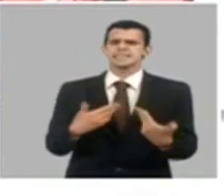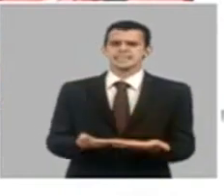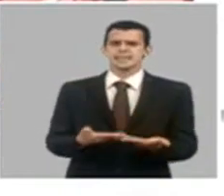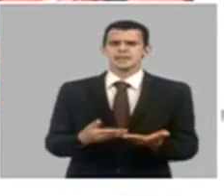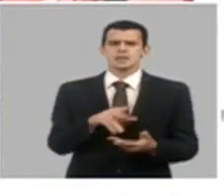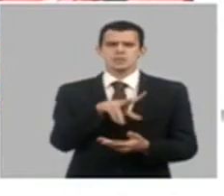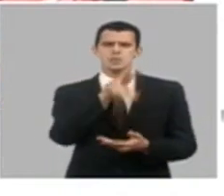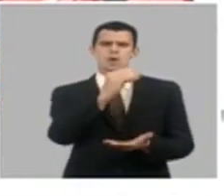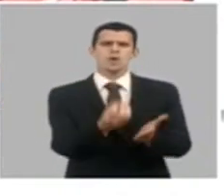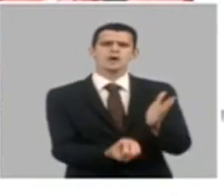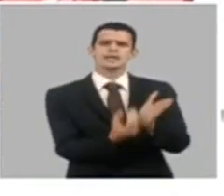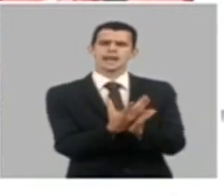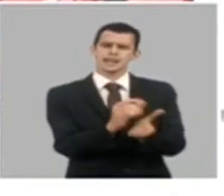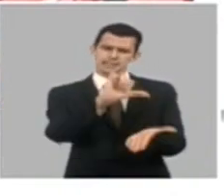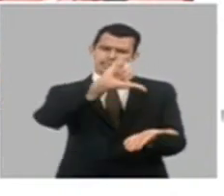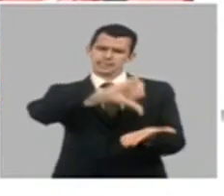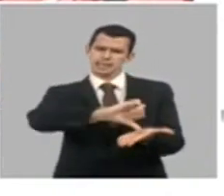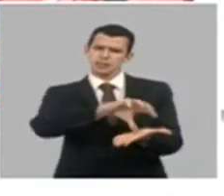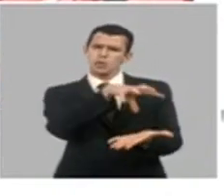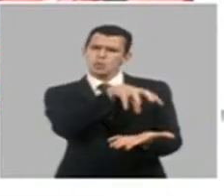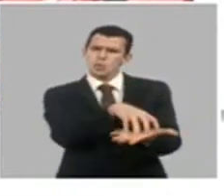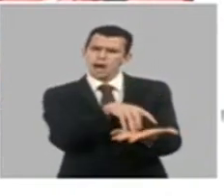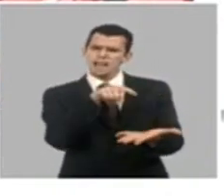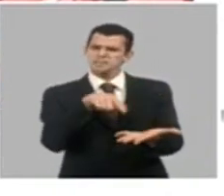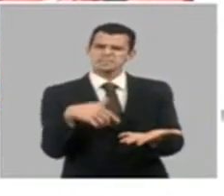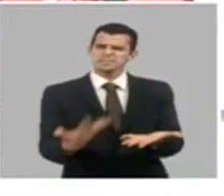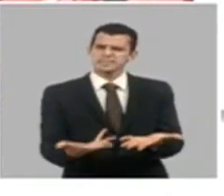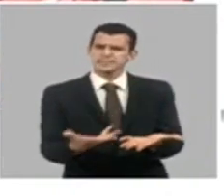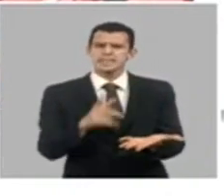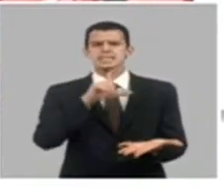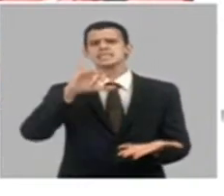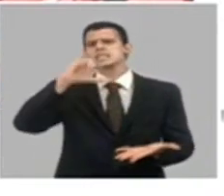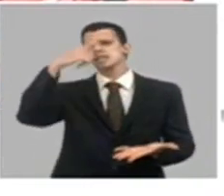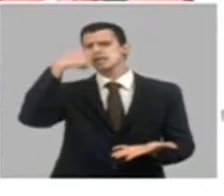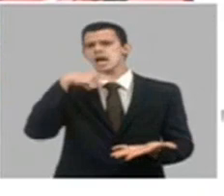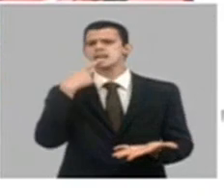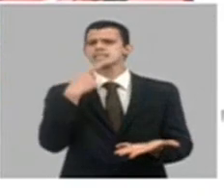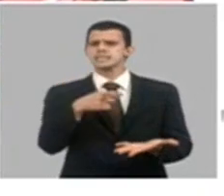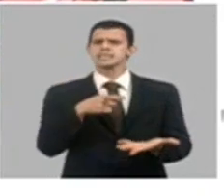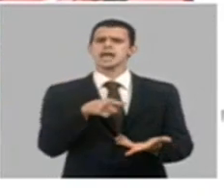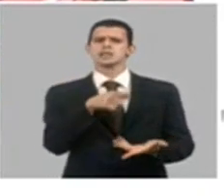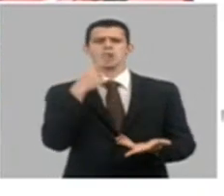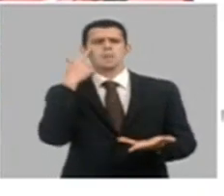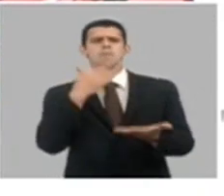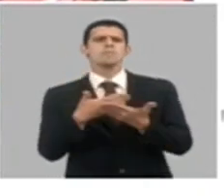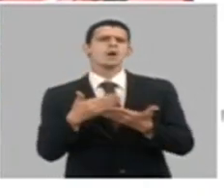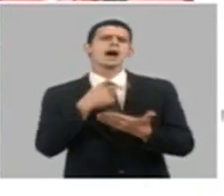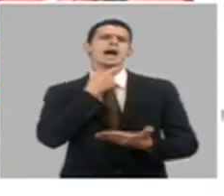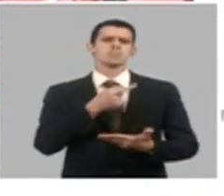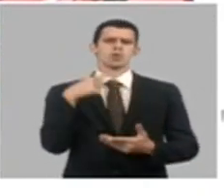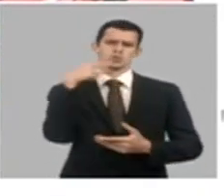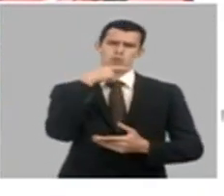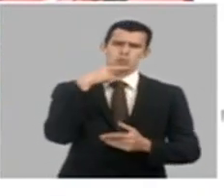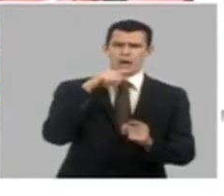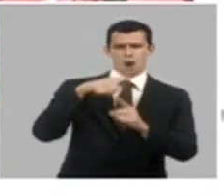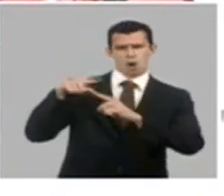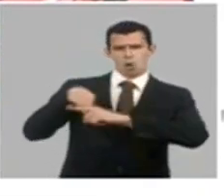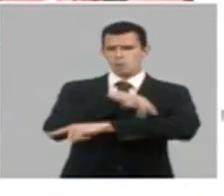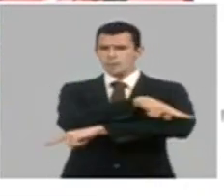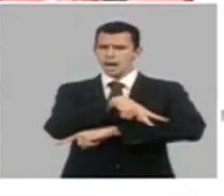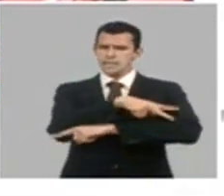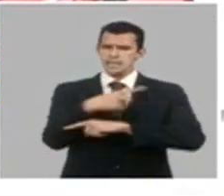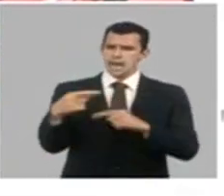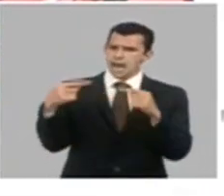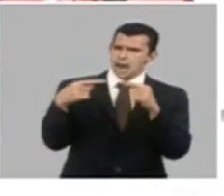responderá a lo que la comunidad de inteligencia de eeuu ha evaluado como intentos de rusia y otros adversarios de